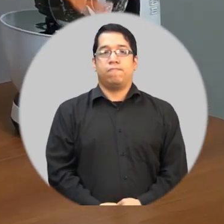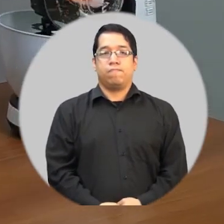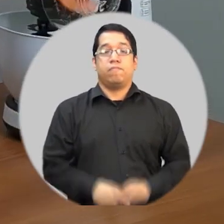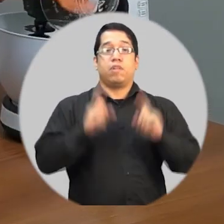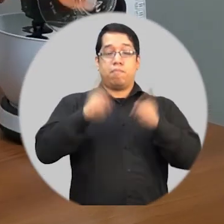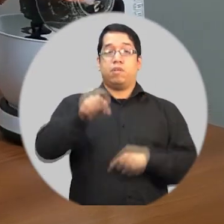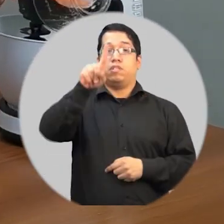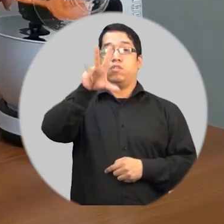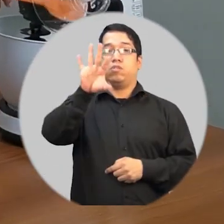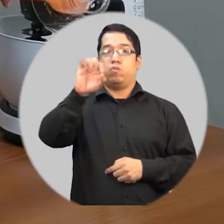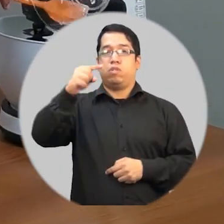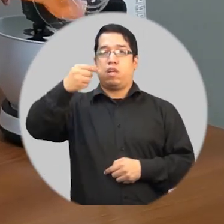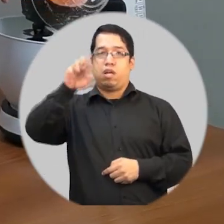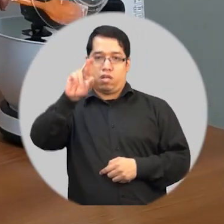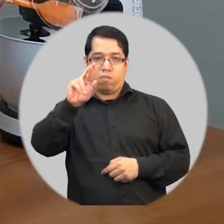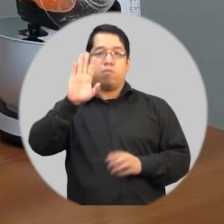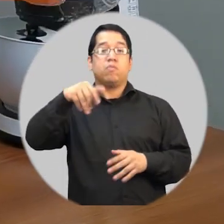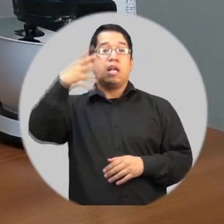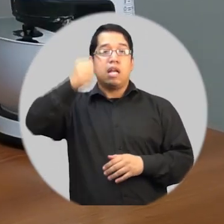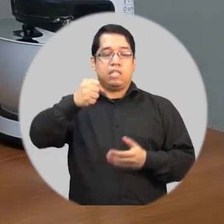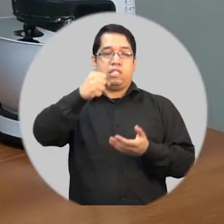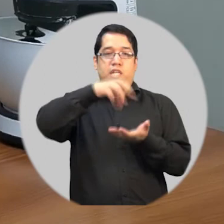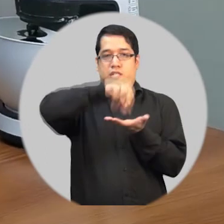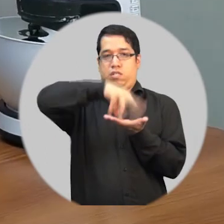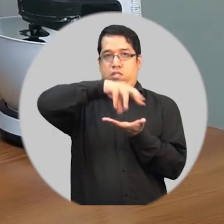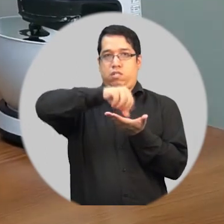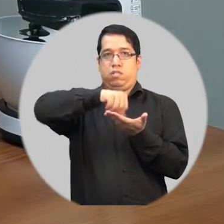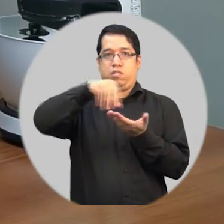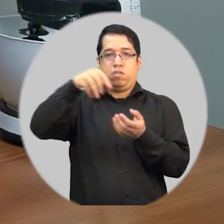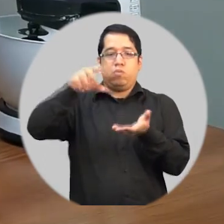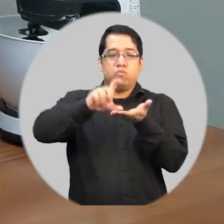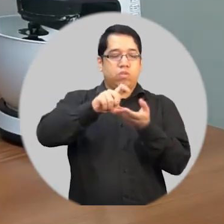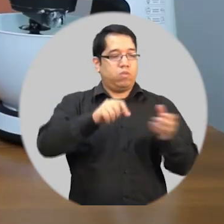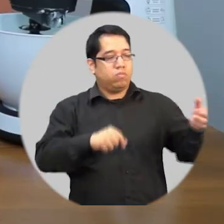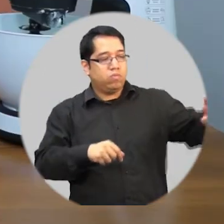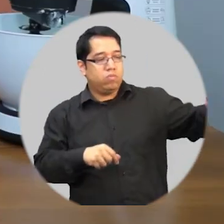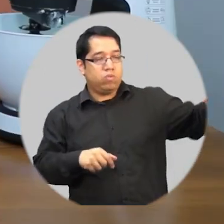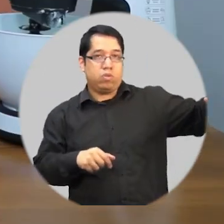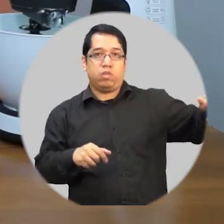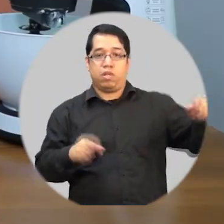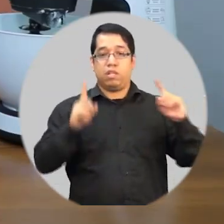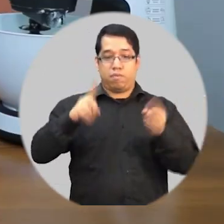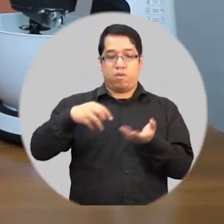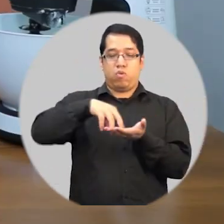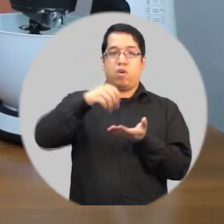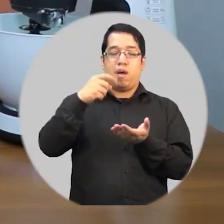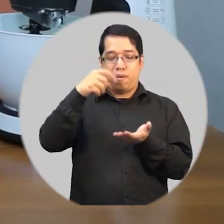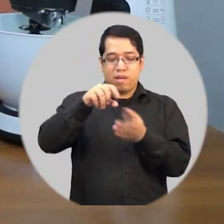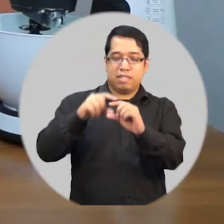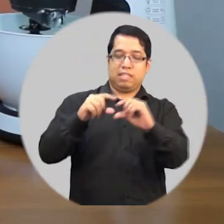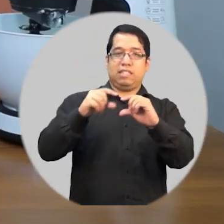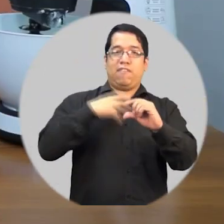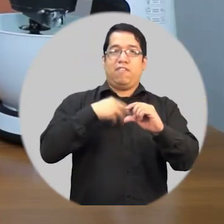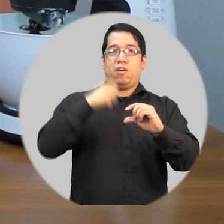...150 gramos de leche en polvo. Voy a agregarle nuestro glacé real. Eso hace que